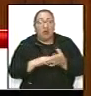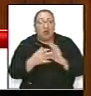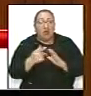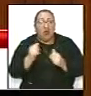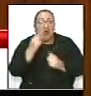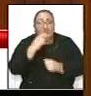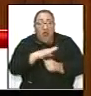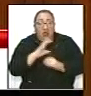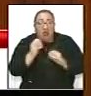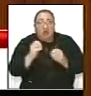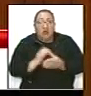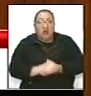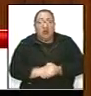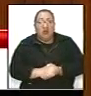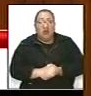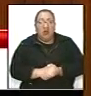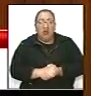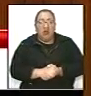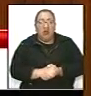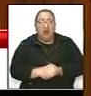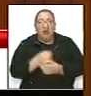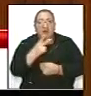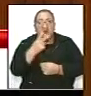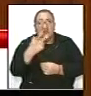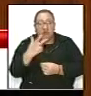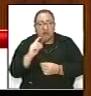contra niños, niños y adolescentes